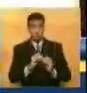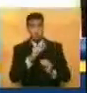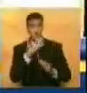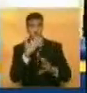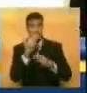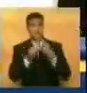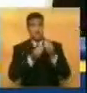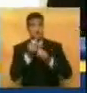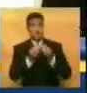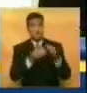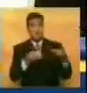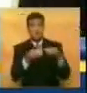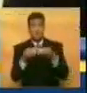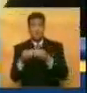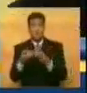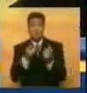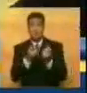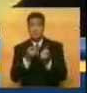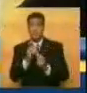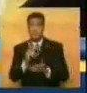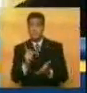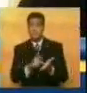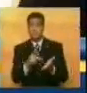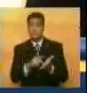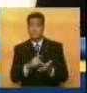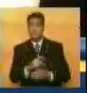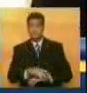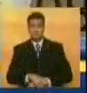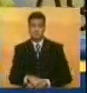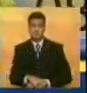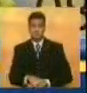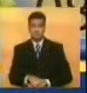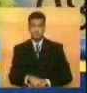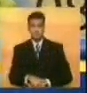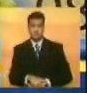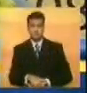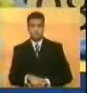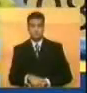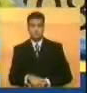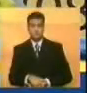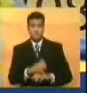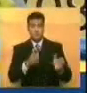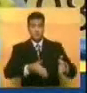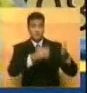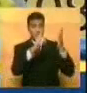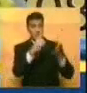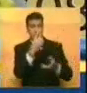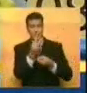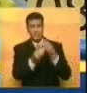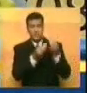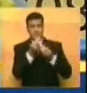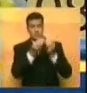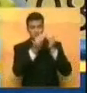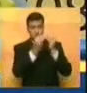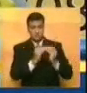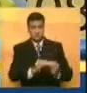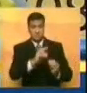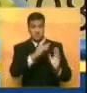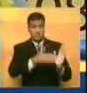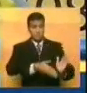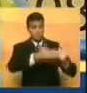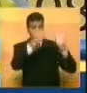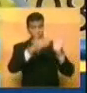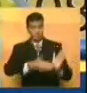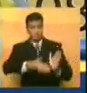gracias a la organización comunal vía presupuesto participativo. El bloque 1 que hizo, reparación de los de 2